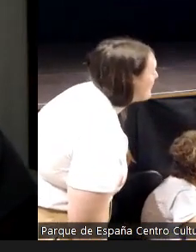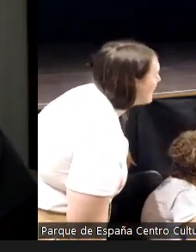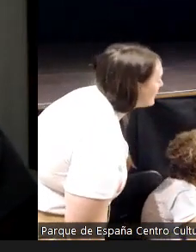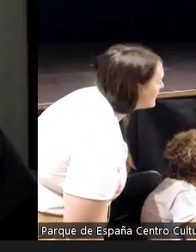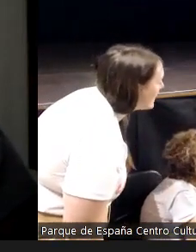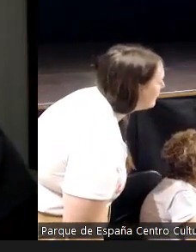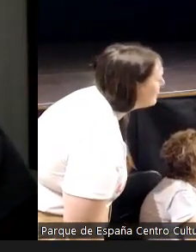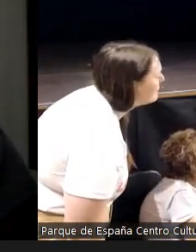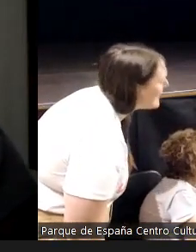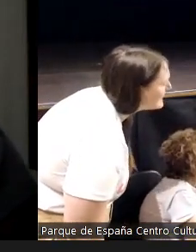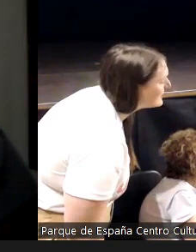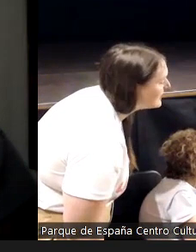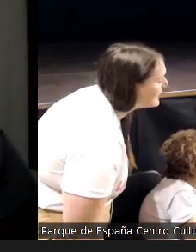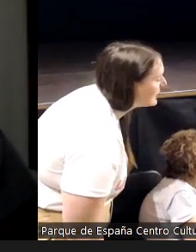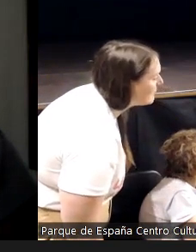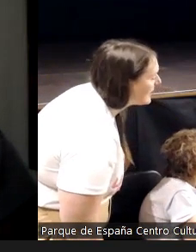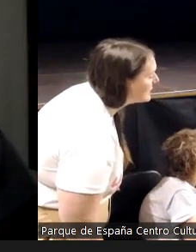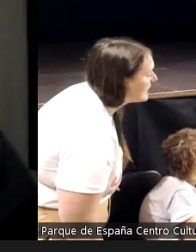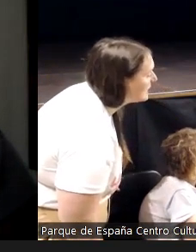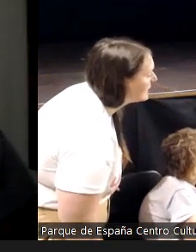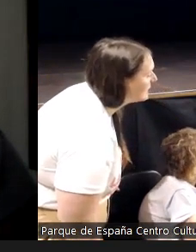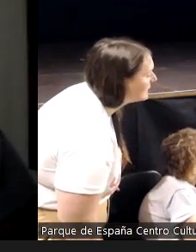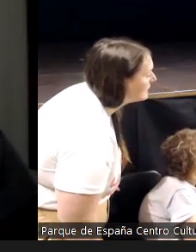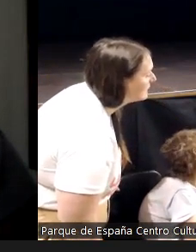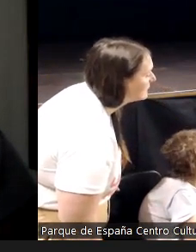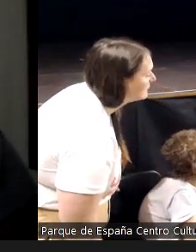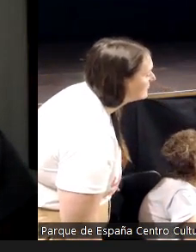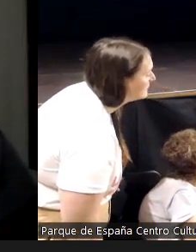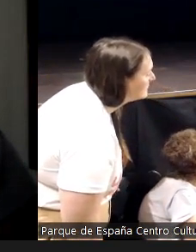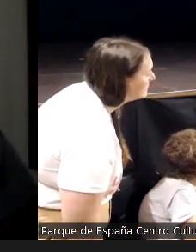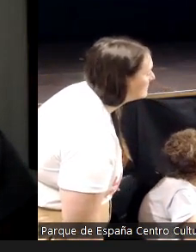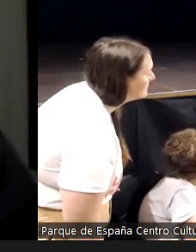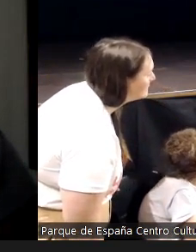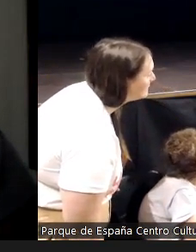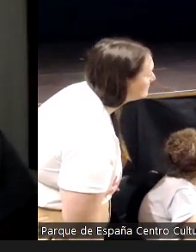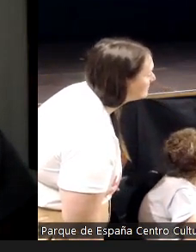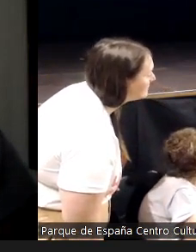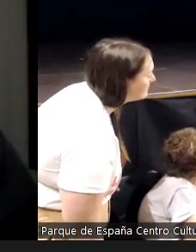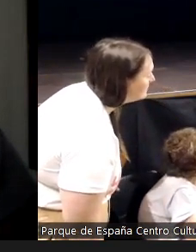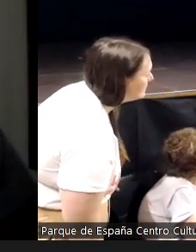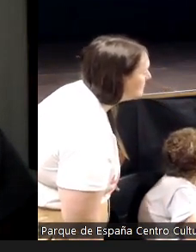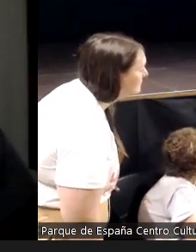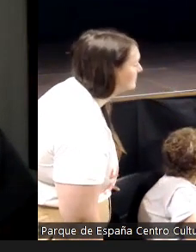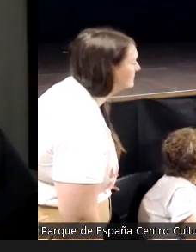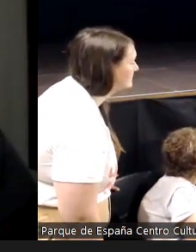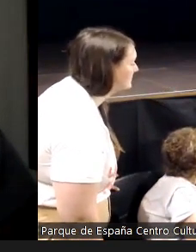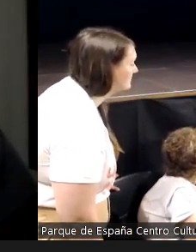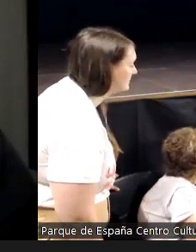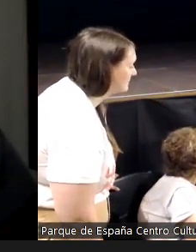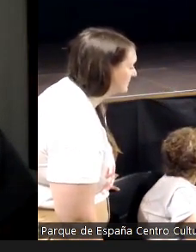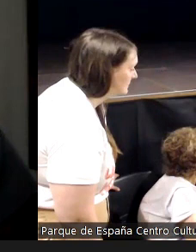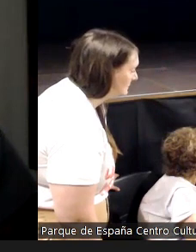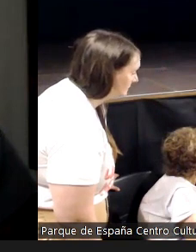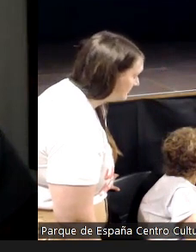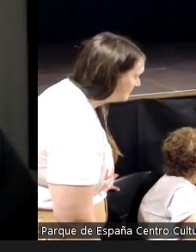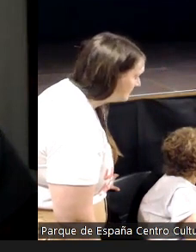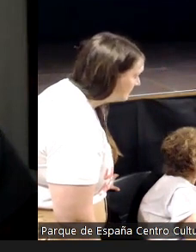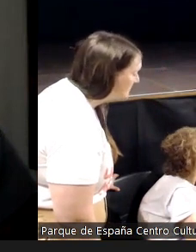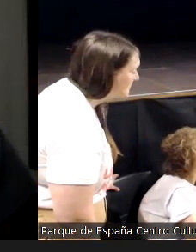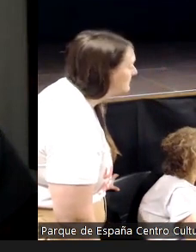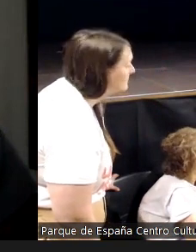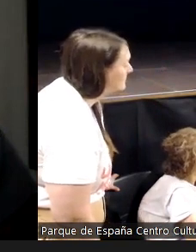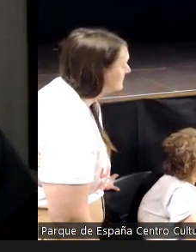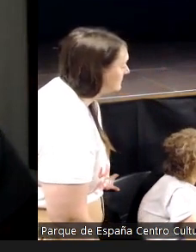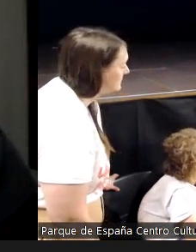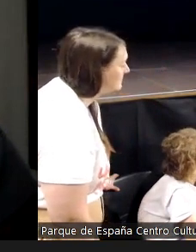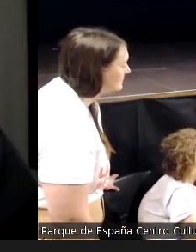acuero hablemos de la marcha fue fácil ir a la marcha tuvimos mucho tiempo de